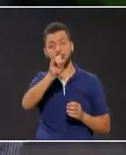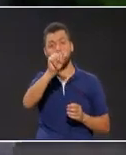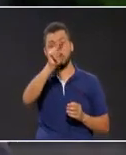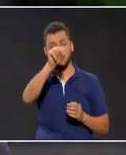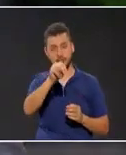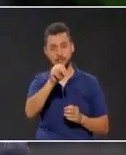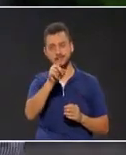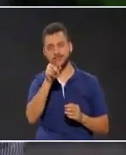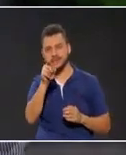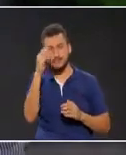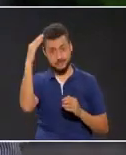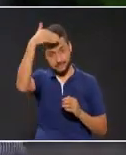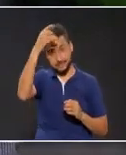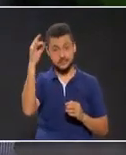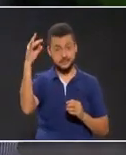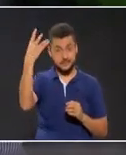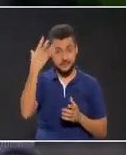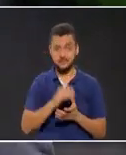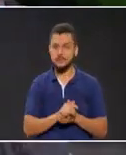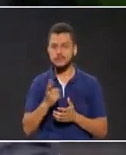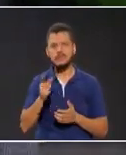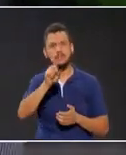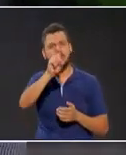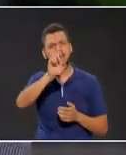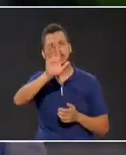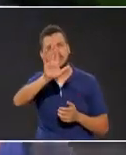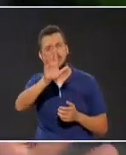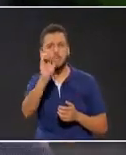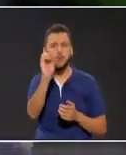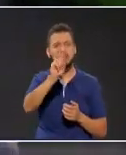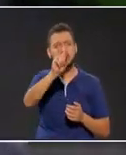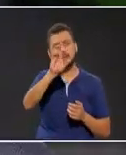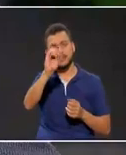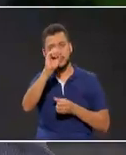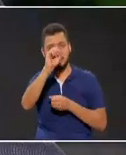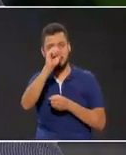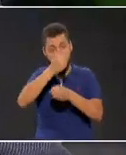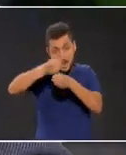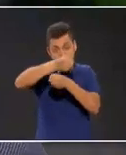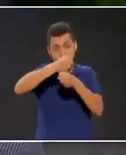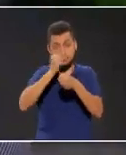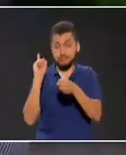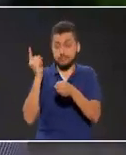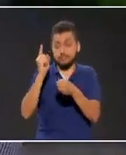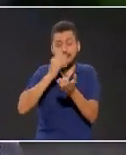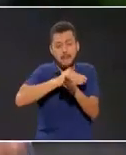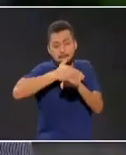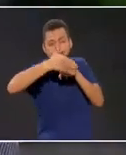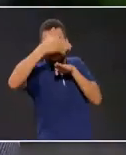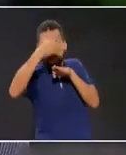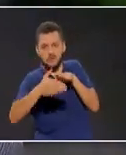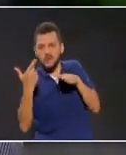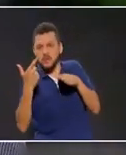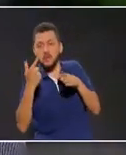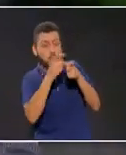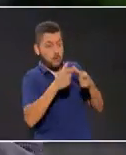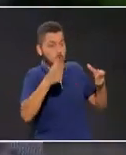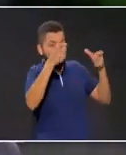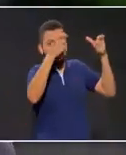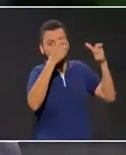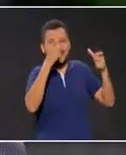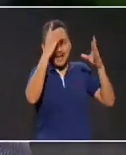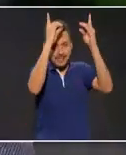de 65 años a 70 años por parte de una decisión del COVID, del Congreso el año pasado, quiere decir que hoy por